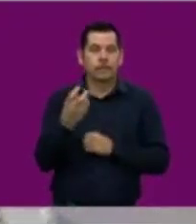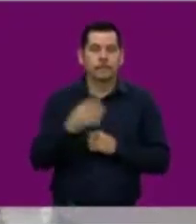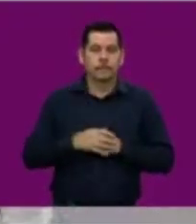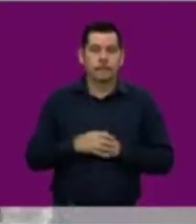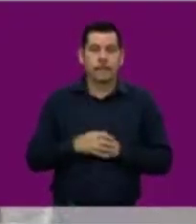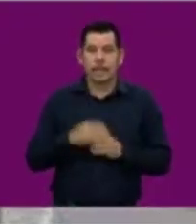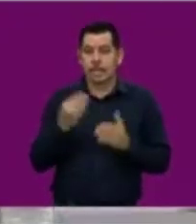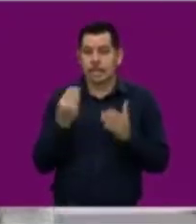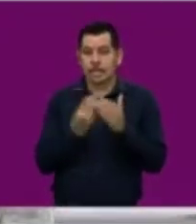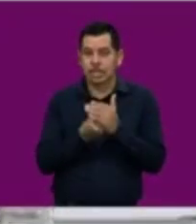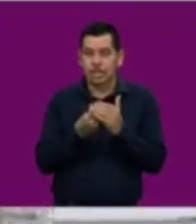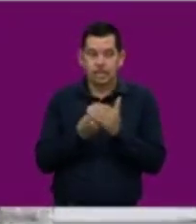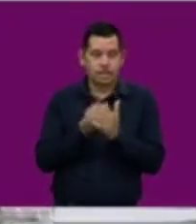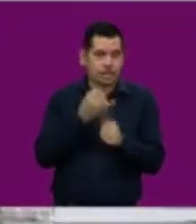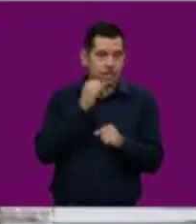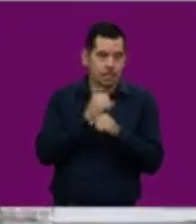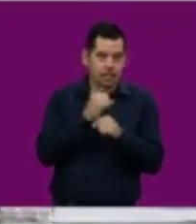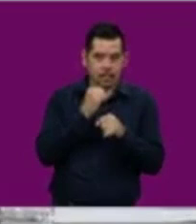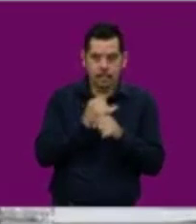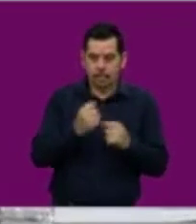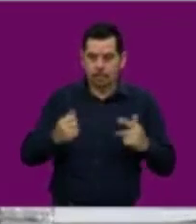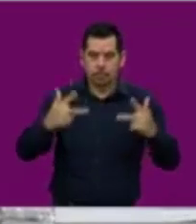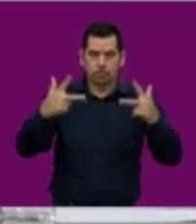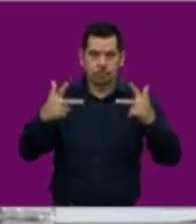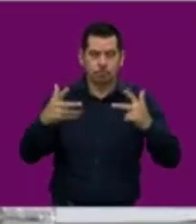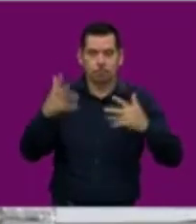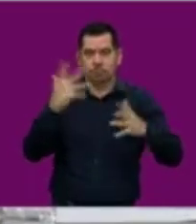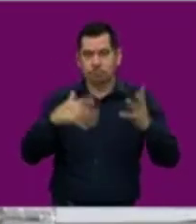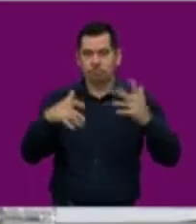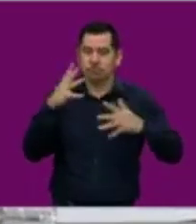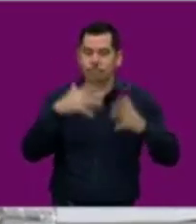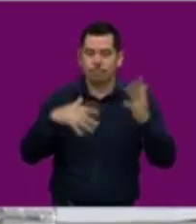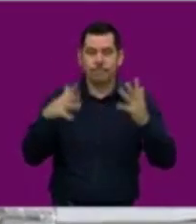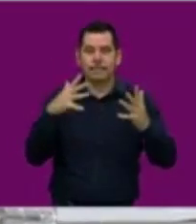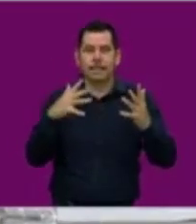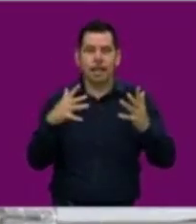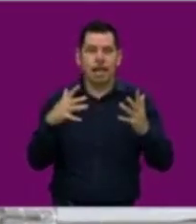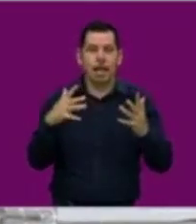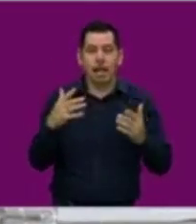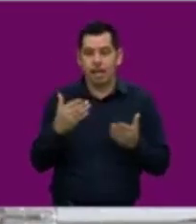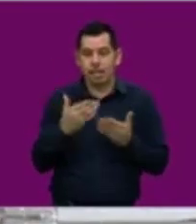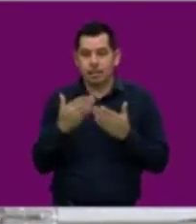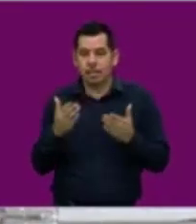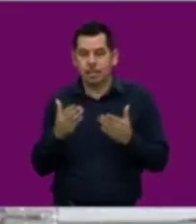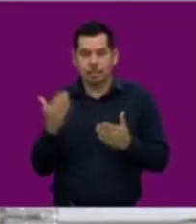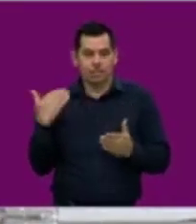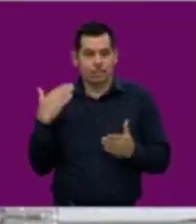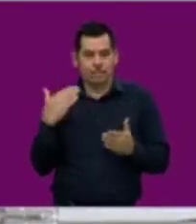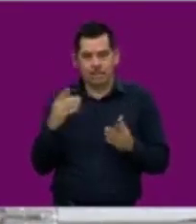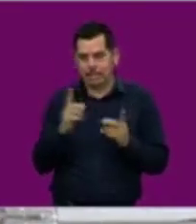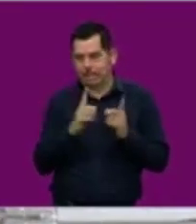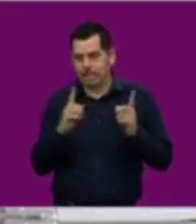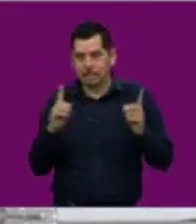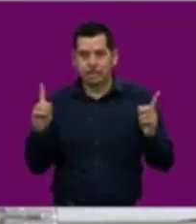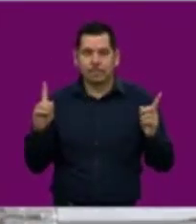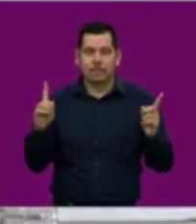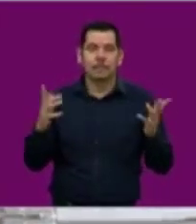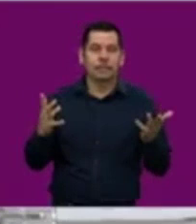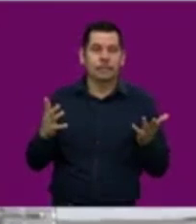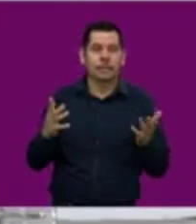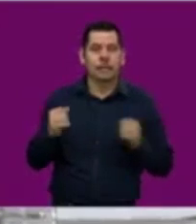clases a distancia durante este periodo de aislamiento preventivo voluntario como medida de combate